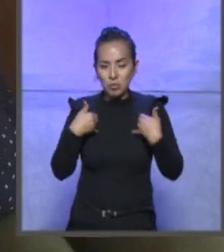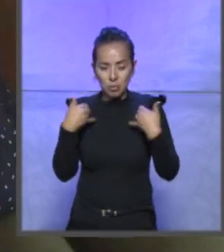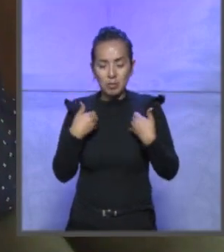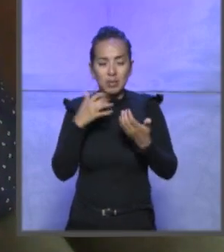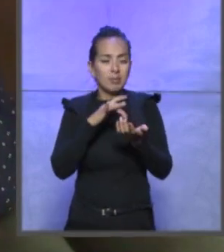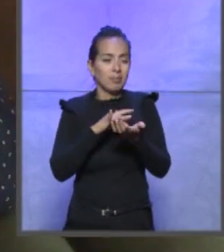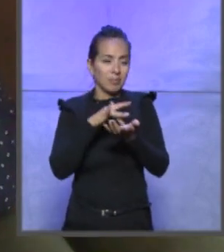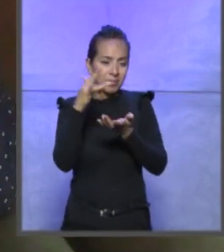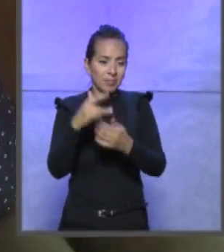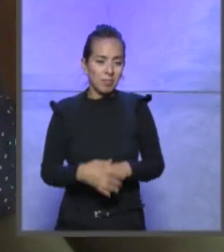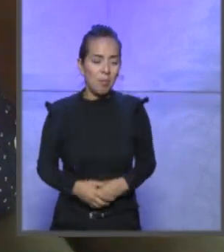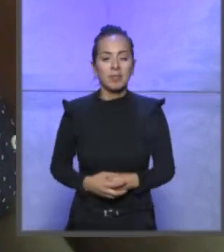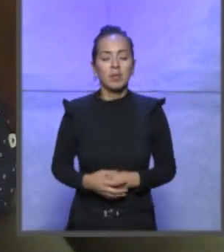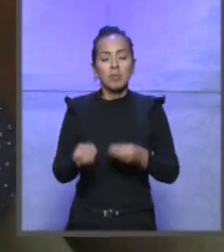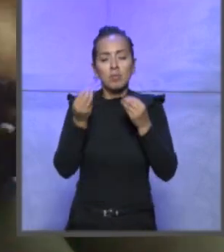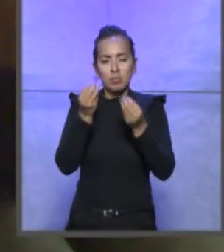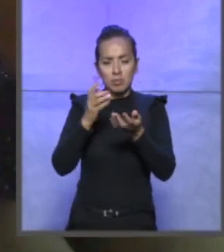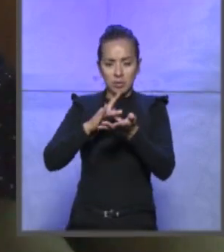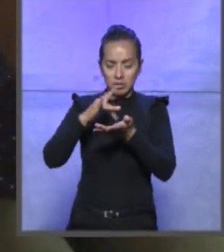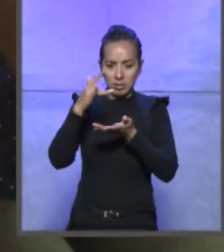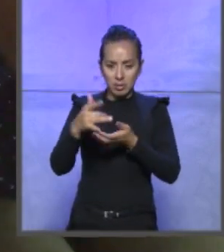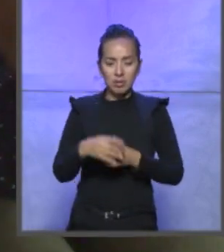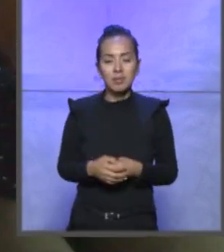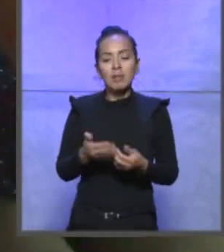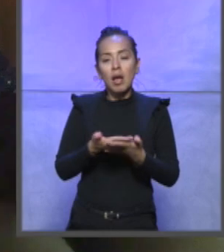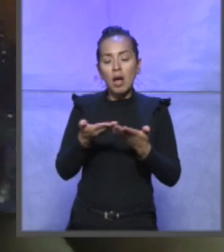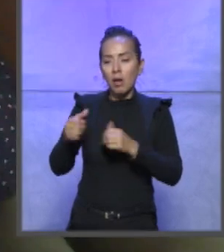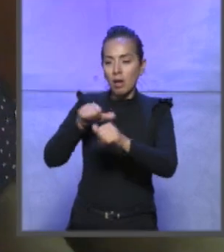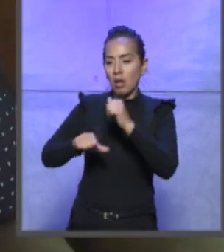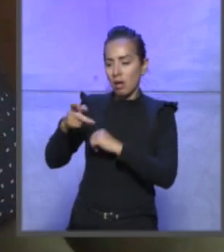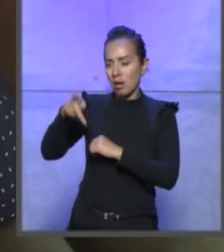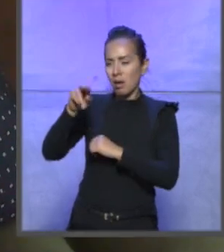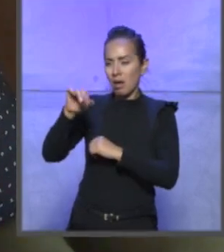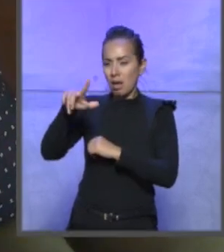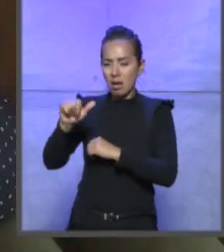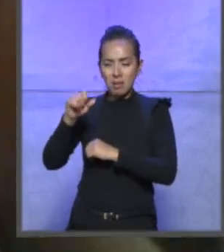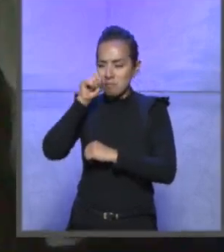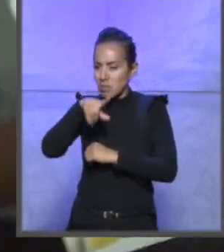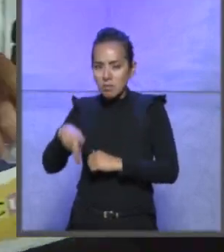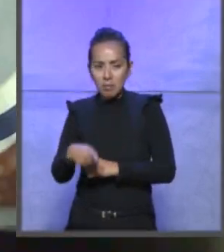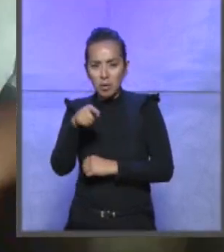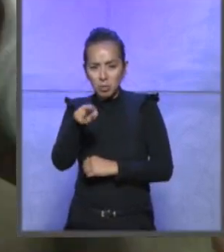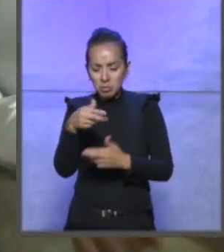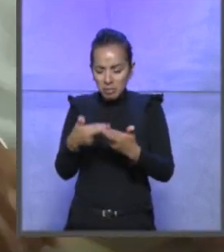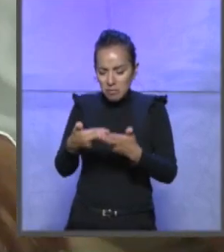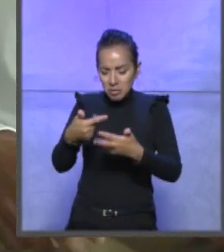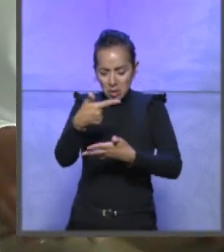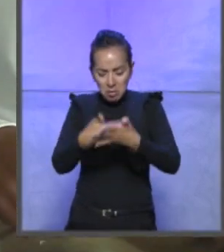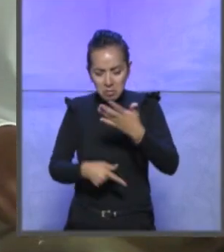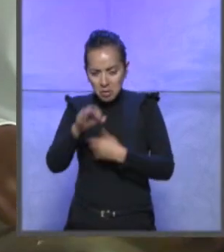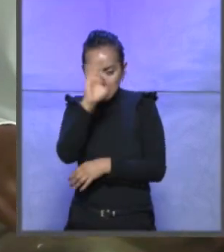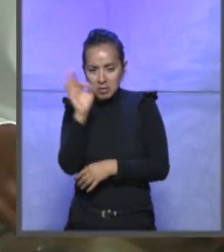problema. Gracias. Muchísimas gracias. Carla, también, ¿crees que es suficiente con una cuota y